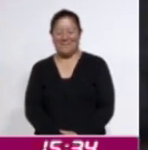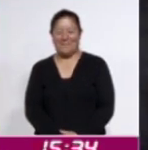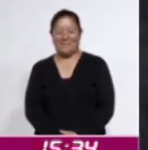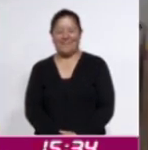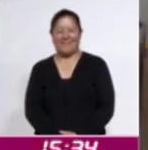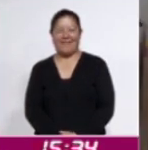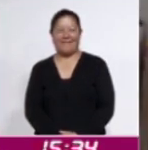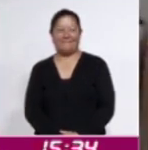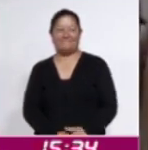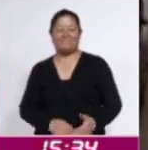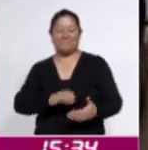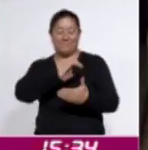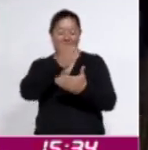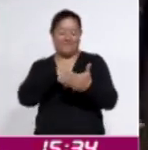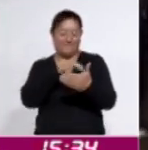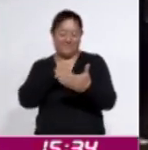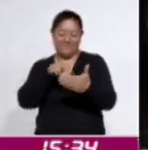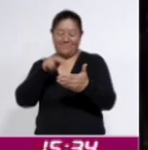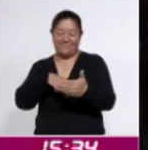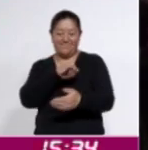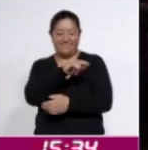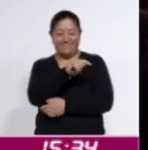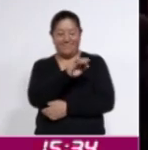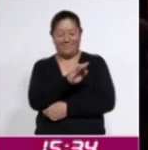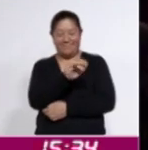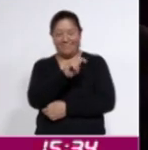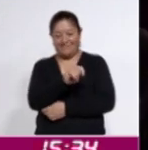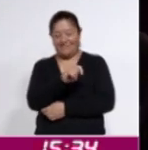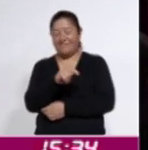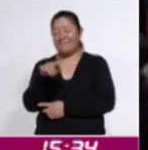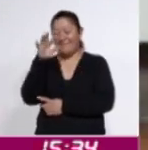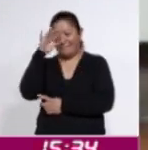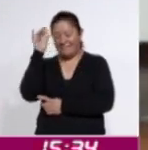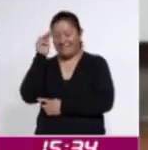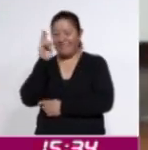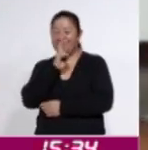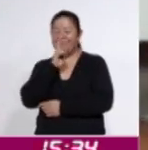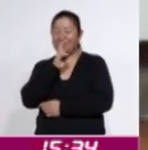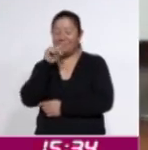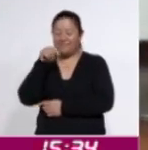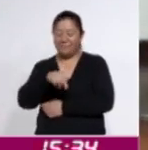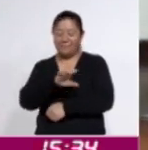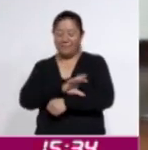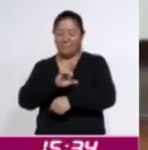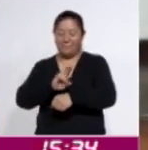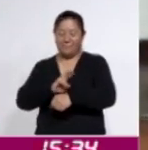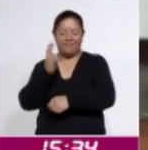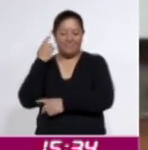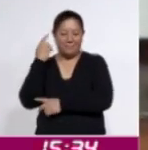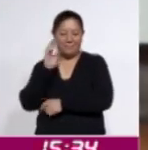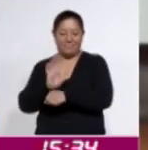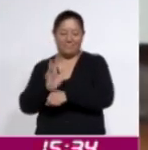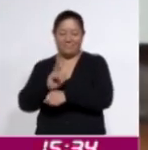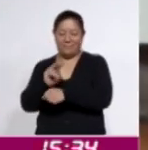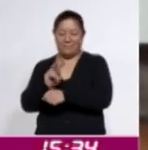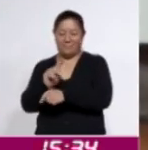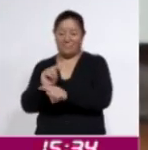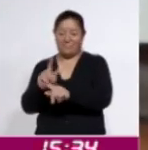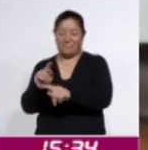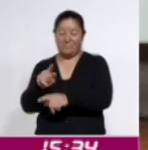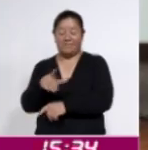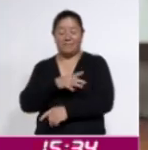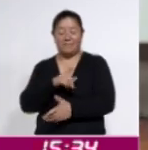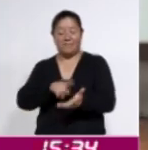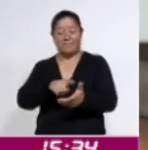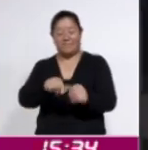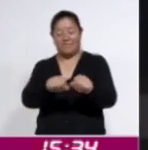En el marco de la firma de convenio entre el Instituto Federal de Telecomunicaciones y la Coordinación de Radio, Cine y Televisión de Tlaxcala, en la Sala de